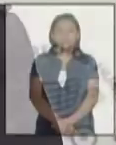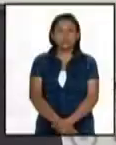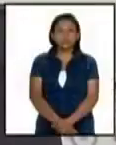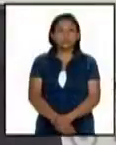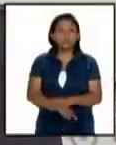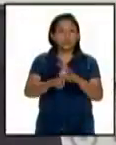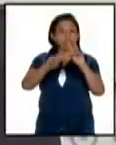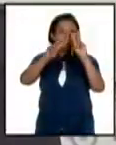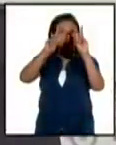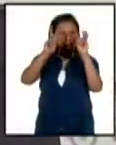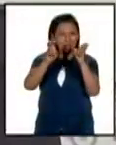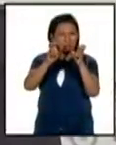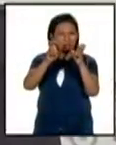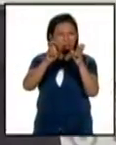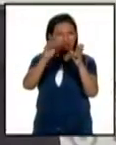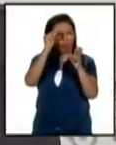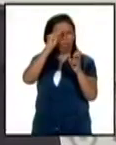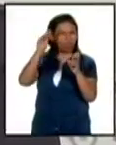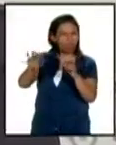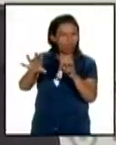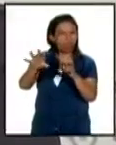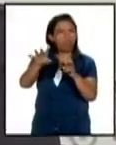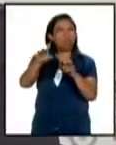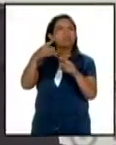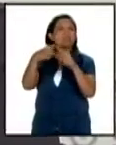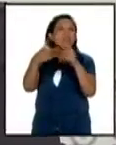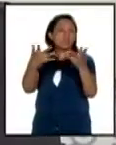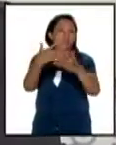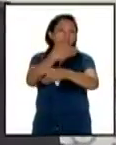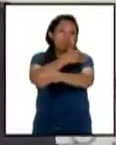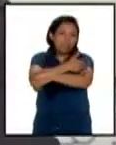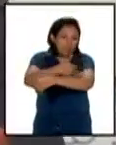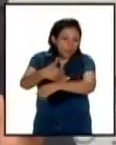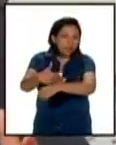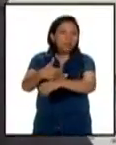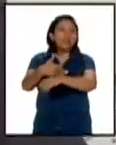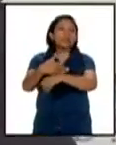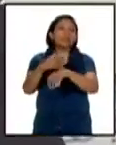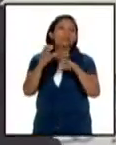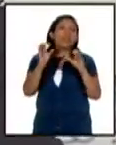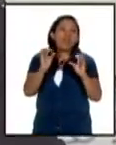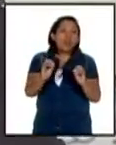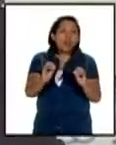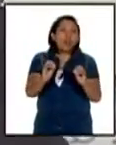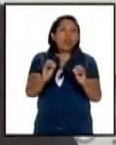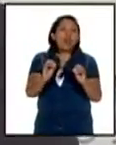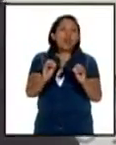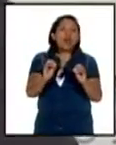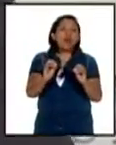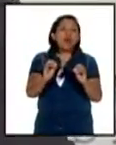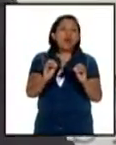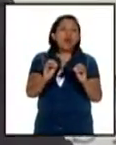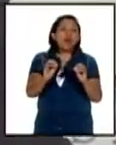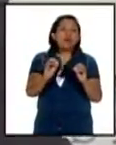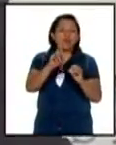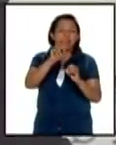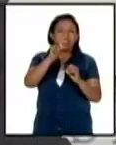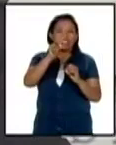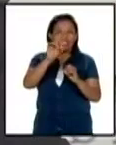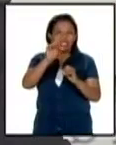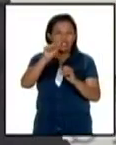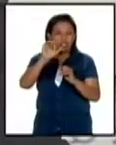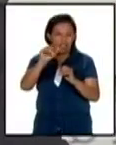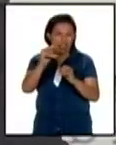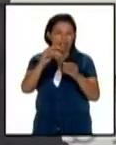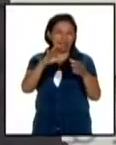El tema de abandono por parte de familiares o de redes sociales que de alguna